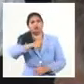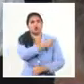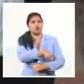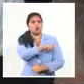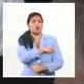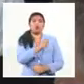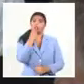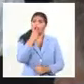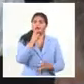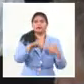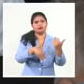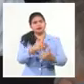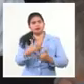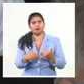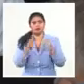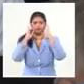existe